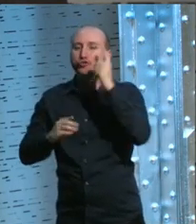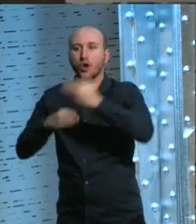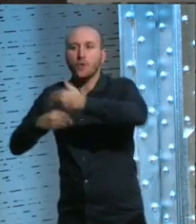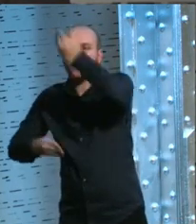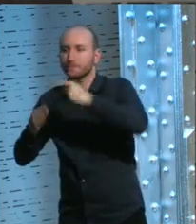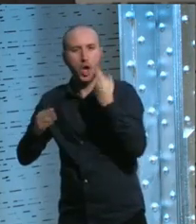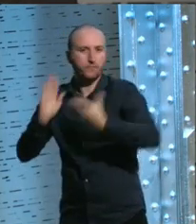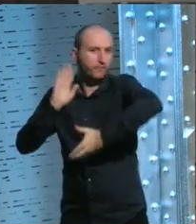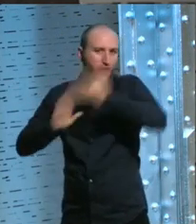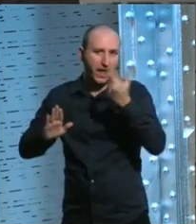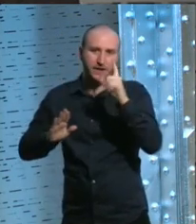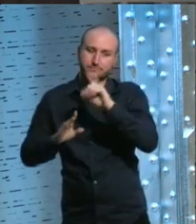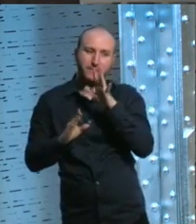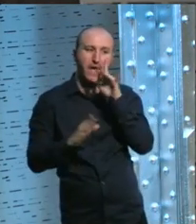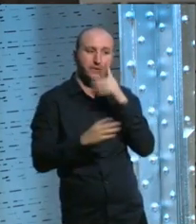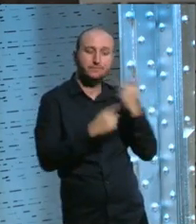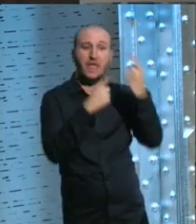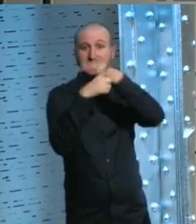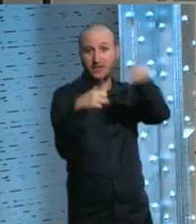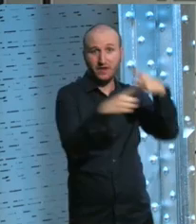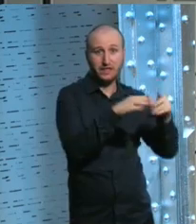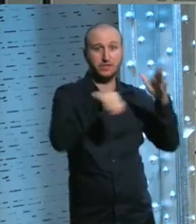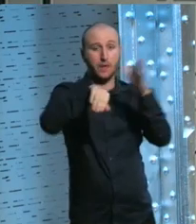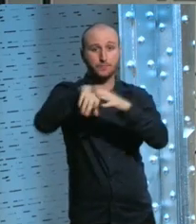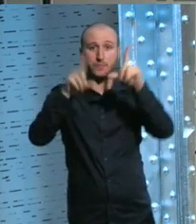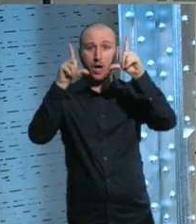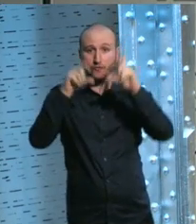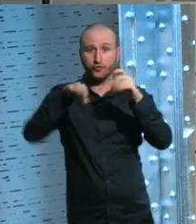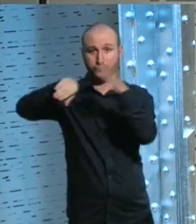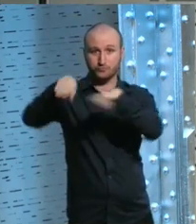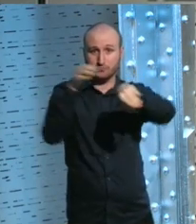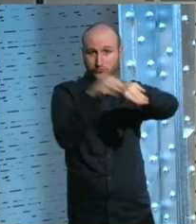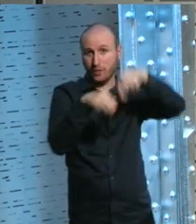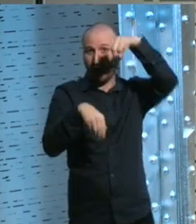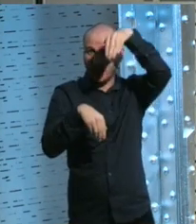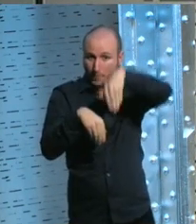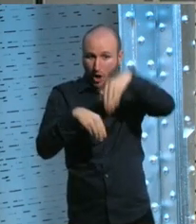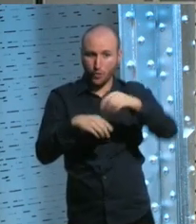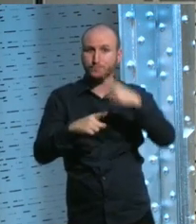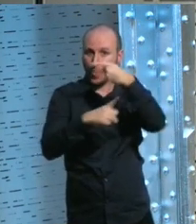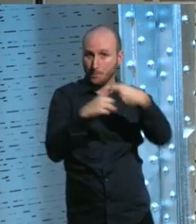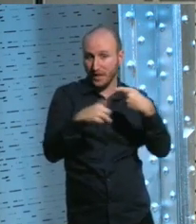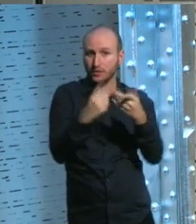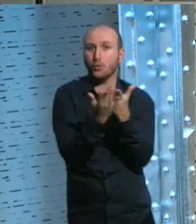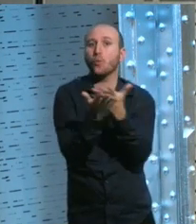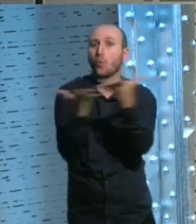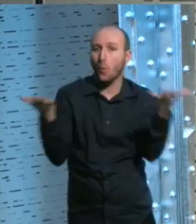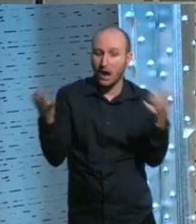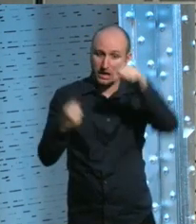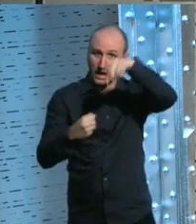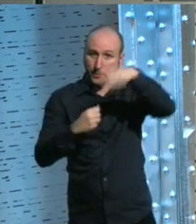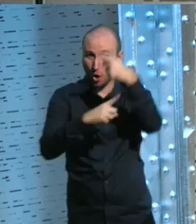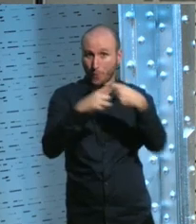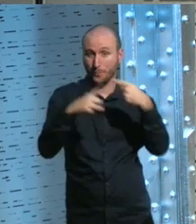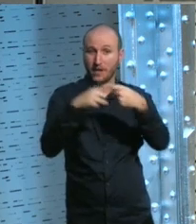fuera, sino... La diferencia entre la foto de la derecha arriba y la foto de abajo en el medio es que la de abajo en el